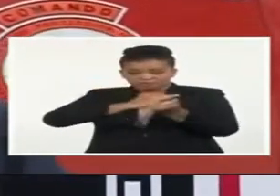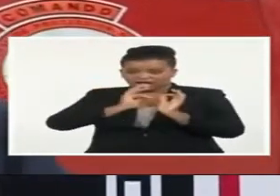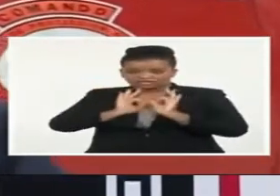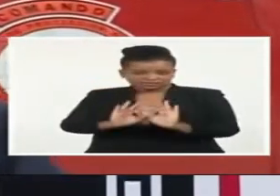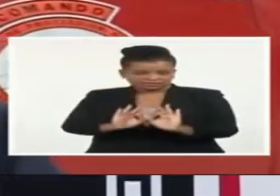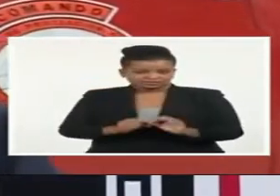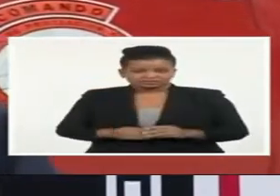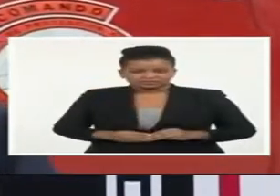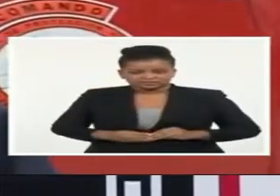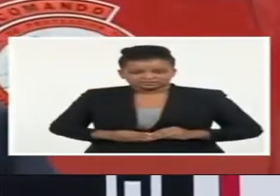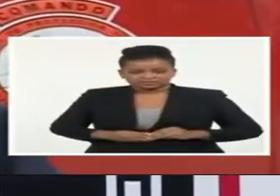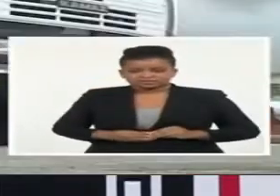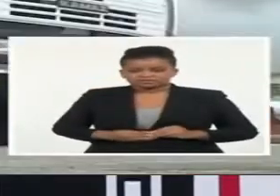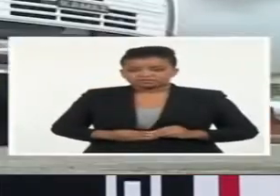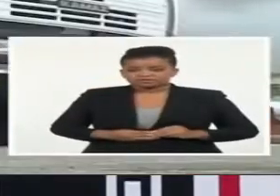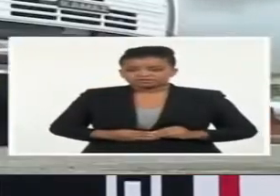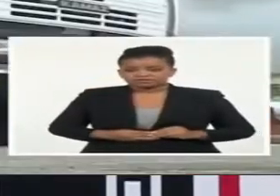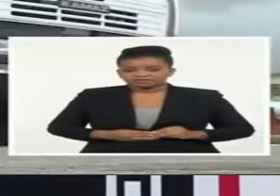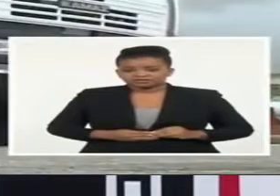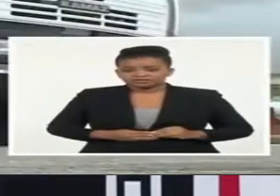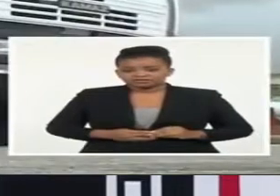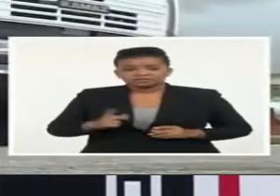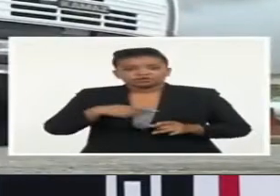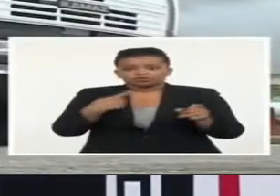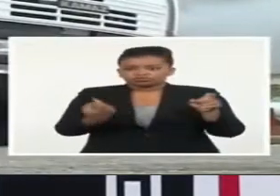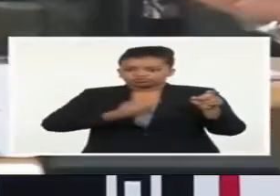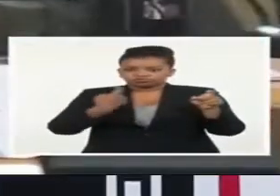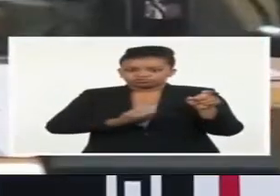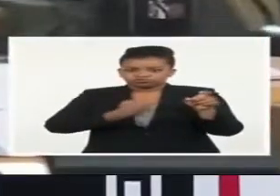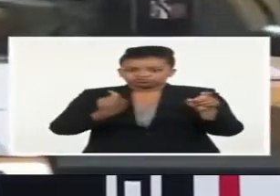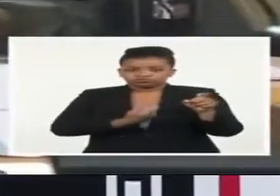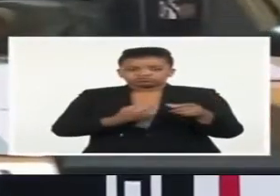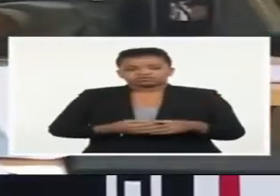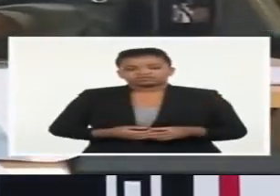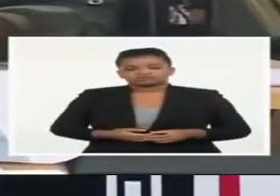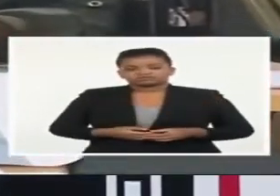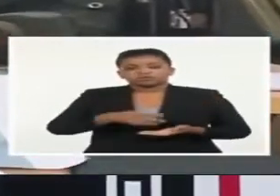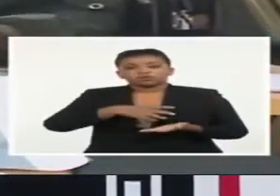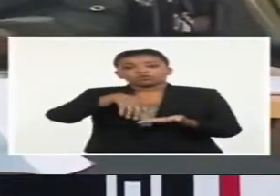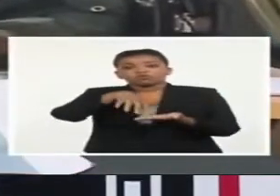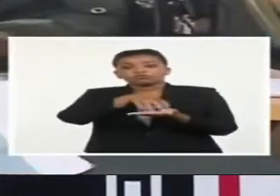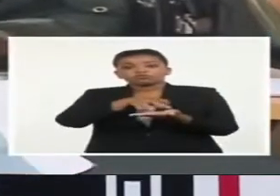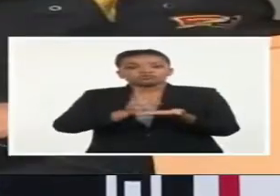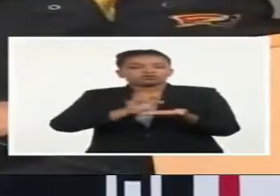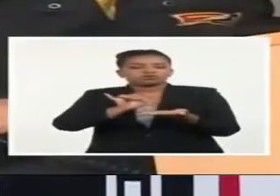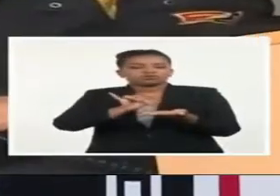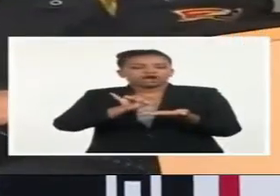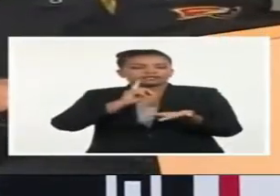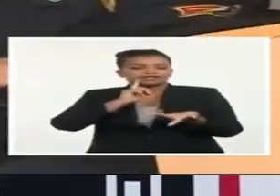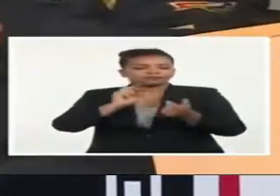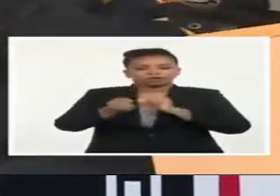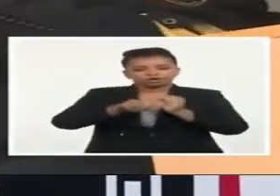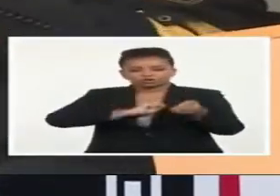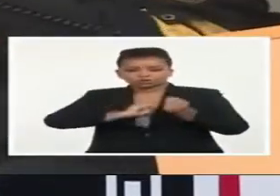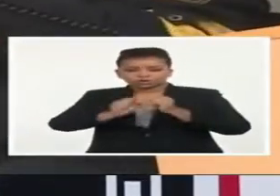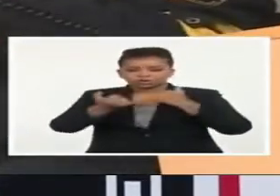para ponerte a hacer termoeléctrica, sino hoteles y hoteles y hoteles y hoteles. Cuando